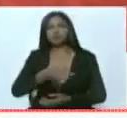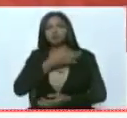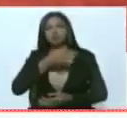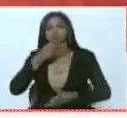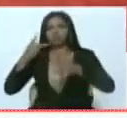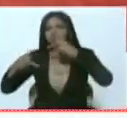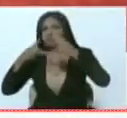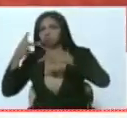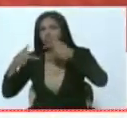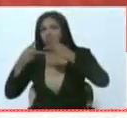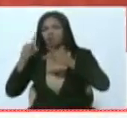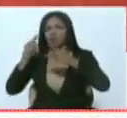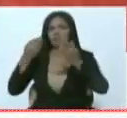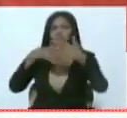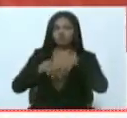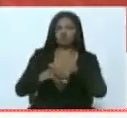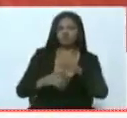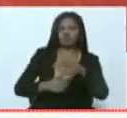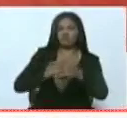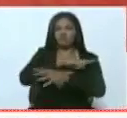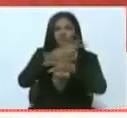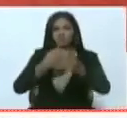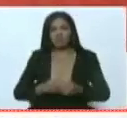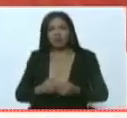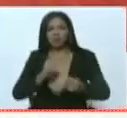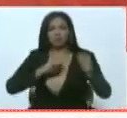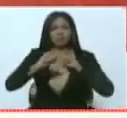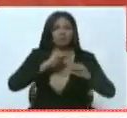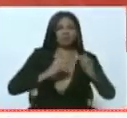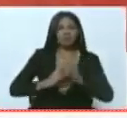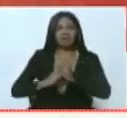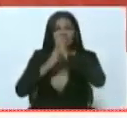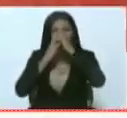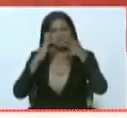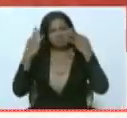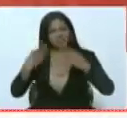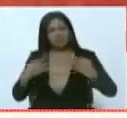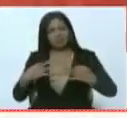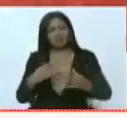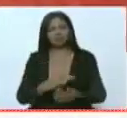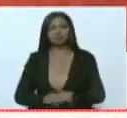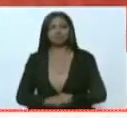sociopolítico, un poderoso movimiento de liderazgo real.